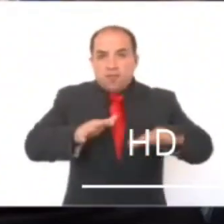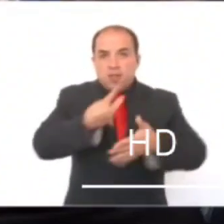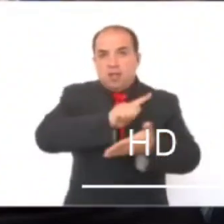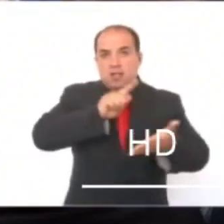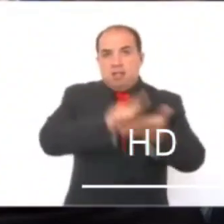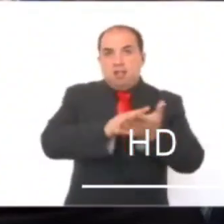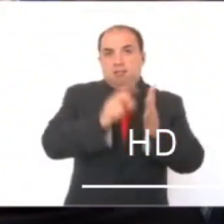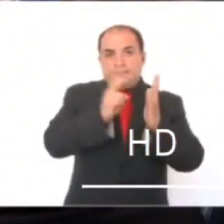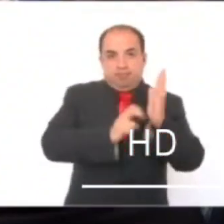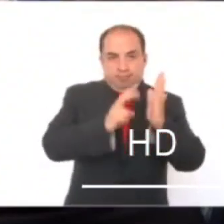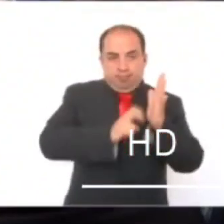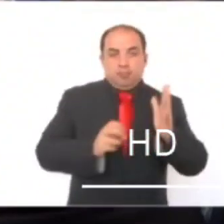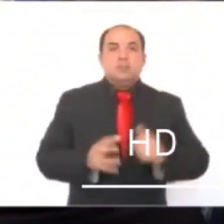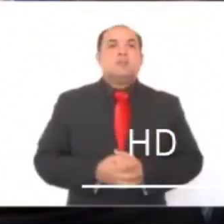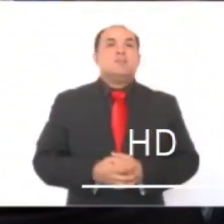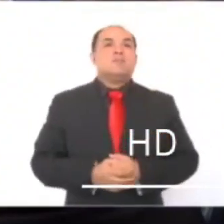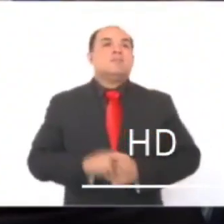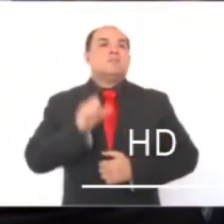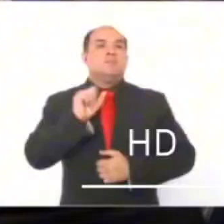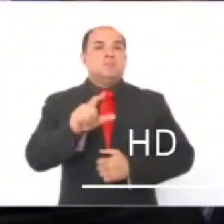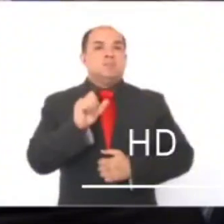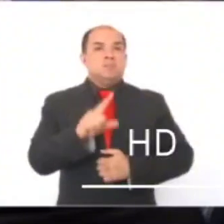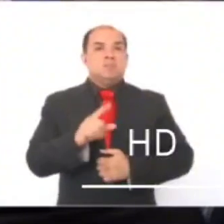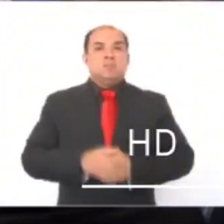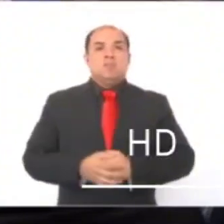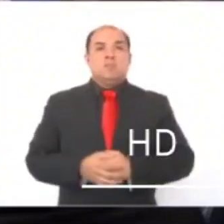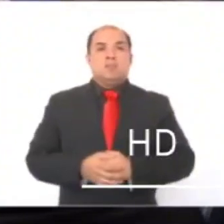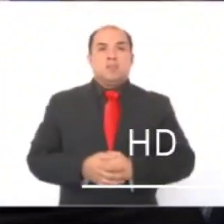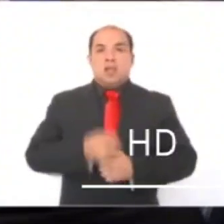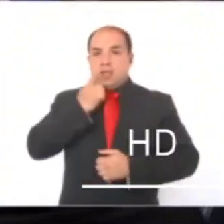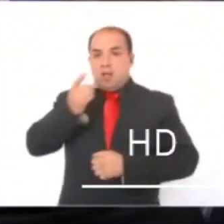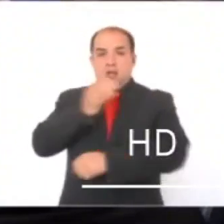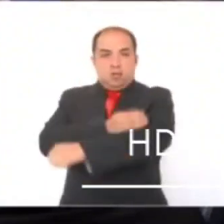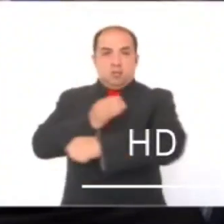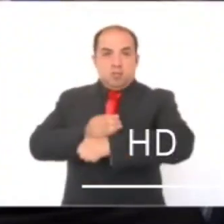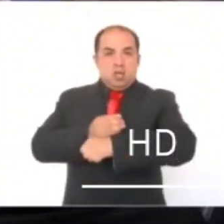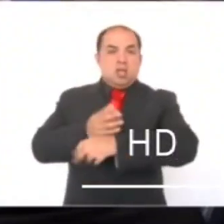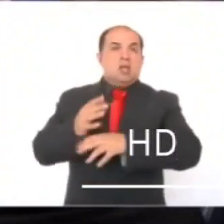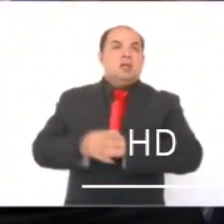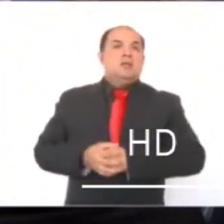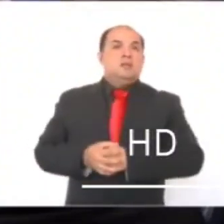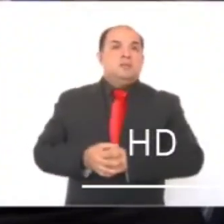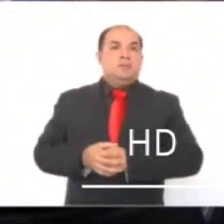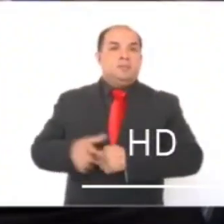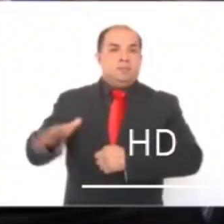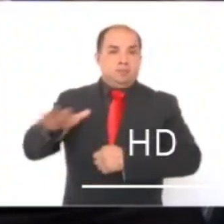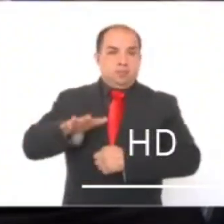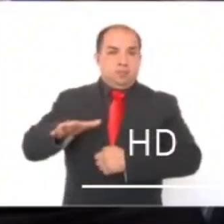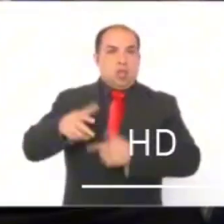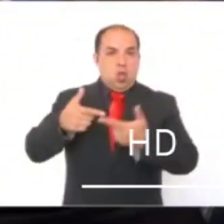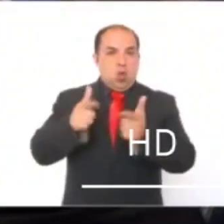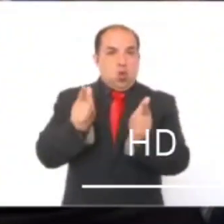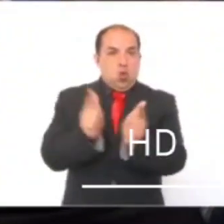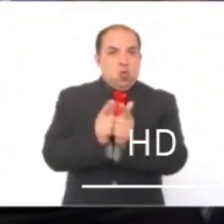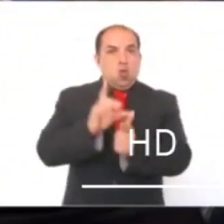ley. Quiero hacer énfasis también a las compañeras que me acompañan en este camino, a las compañeras del Aquelarre de Donceles, a la